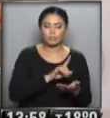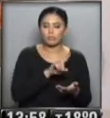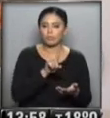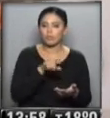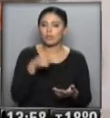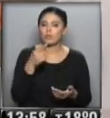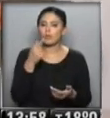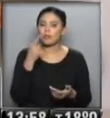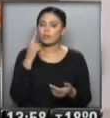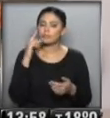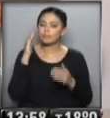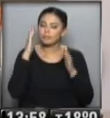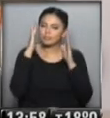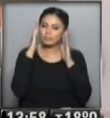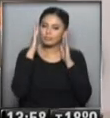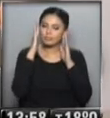Me refiero